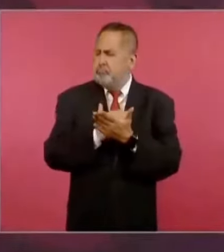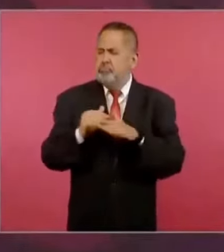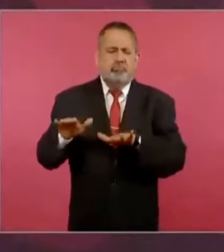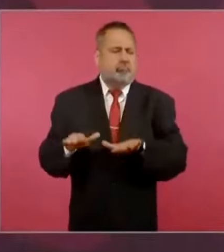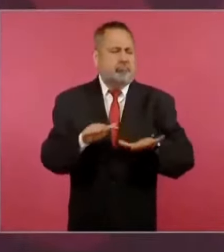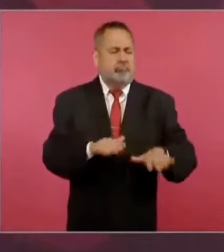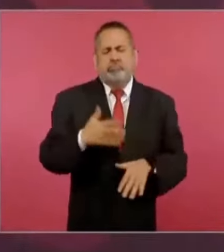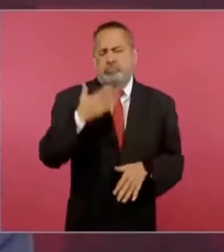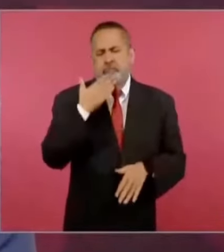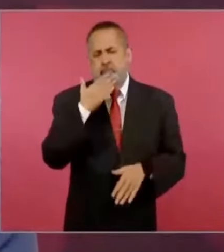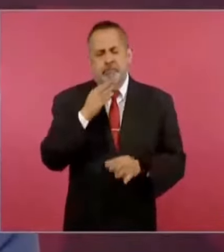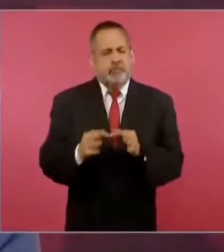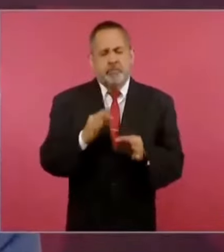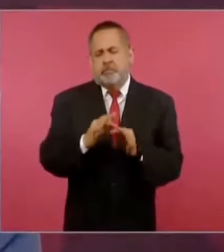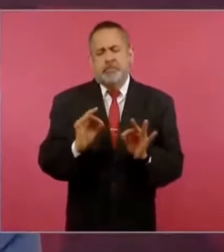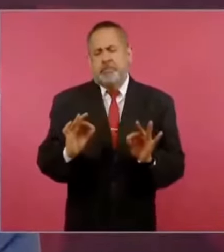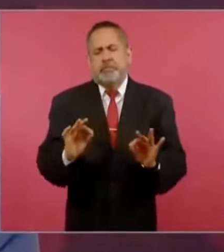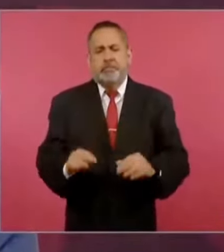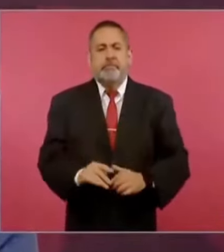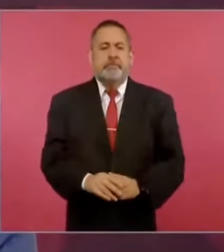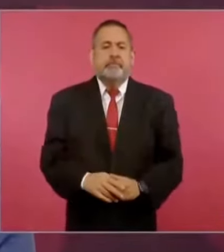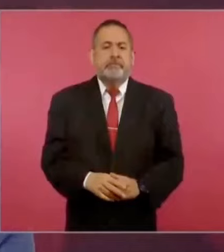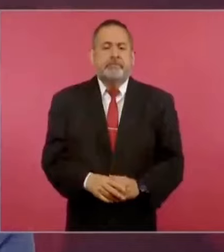bien, bien, bien.